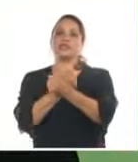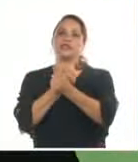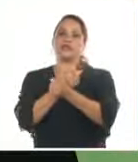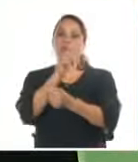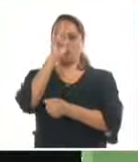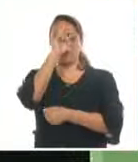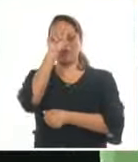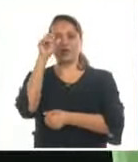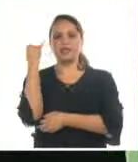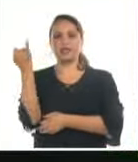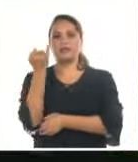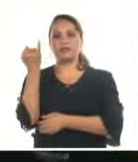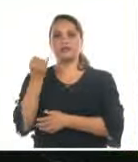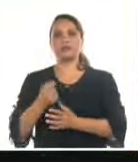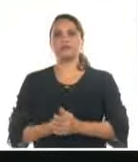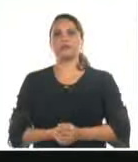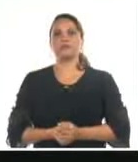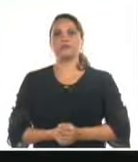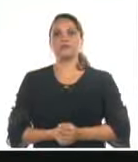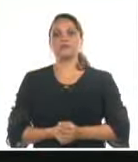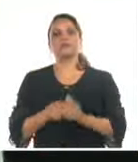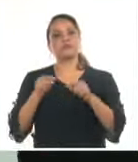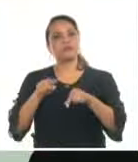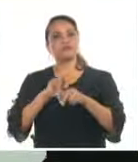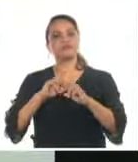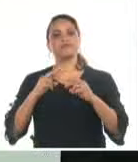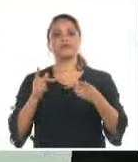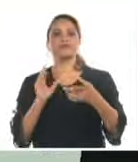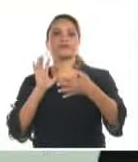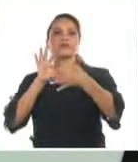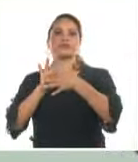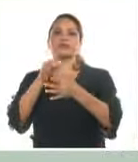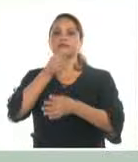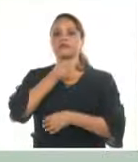Internacional Fran País. Ahora devuelvo la señal a los estudios centrales.